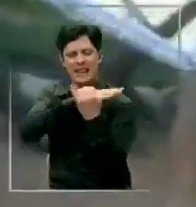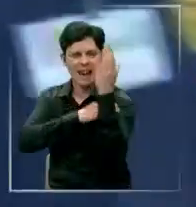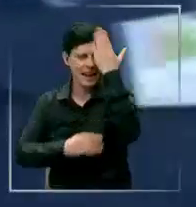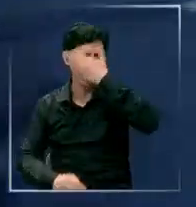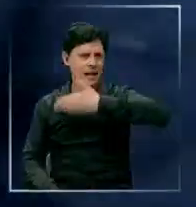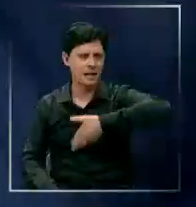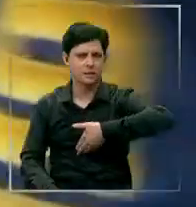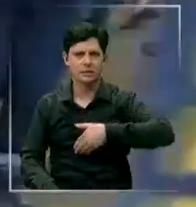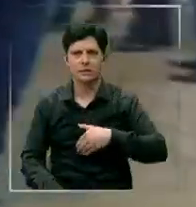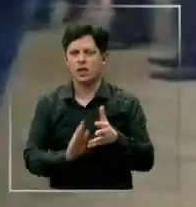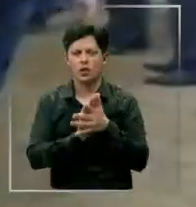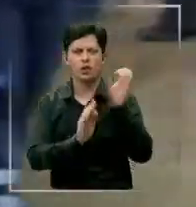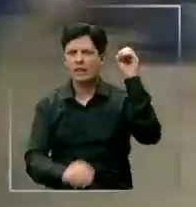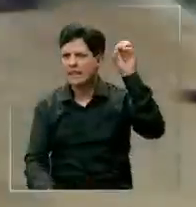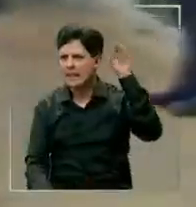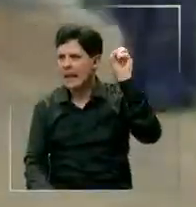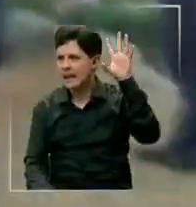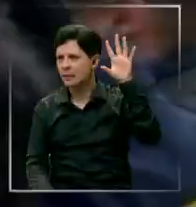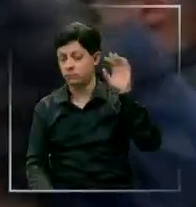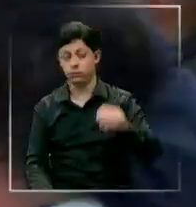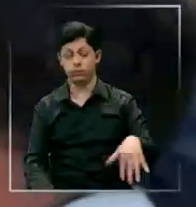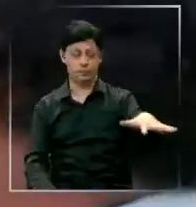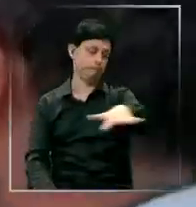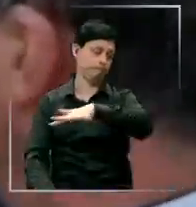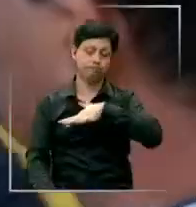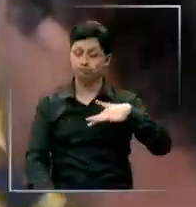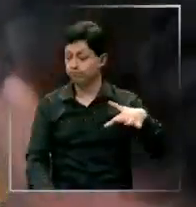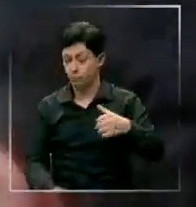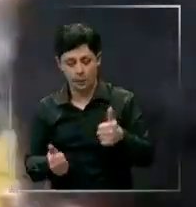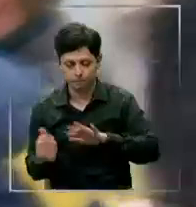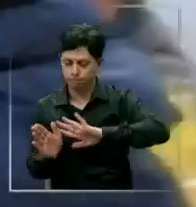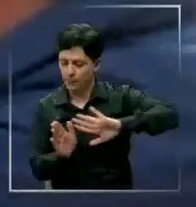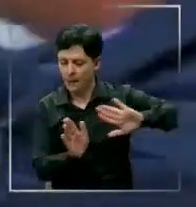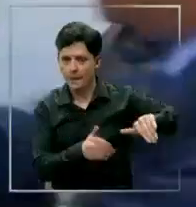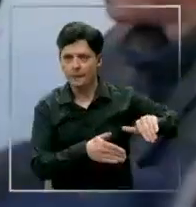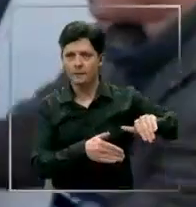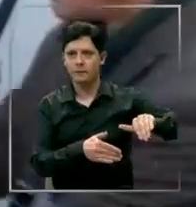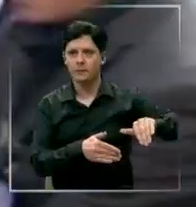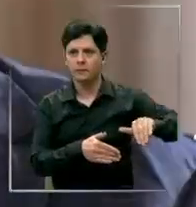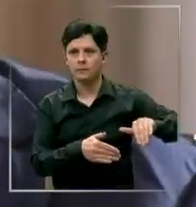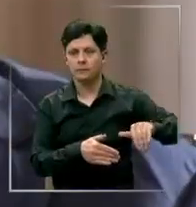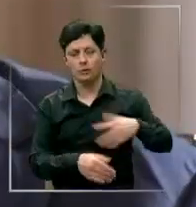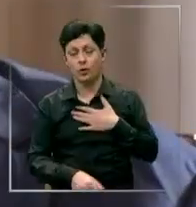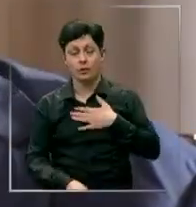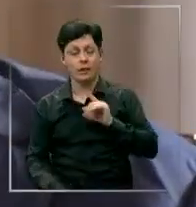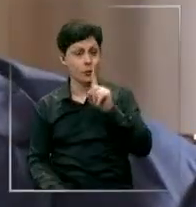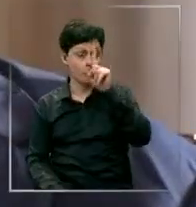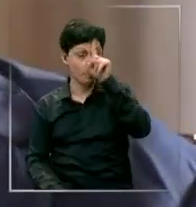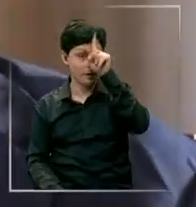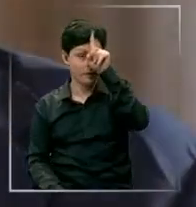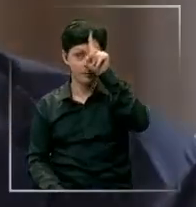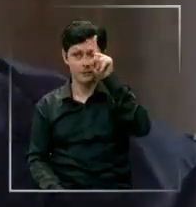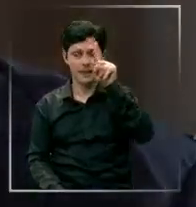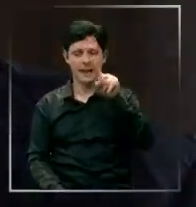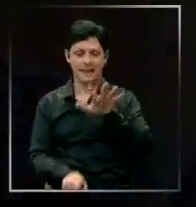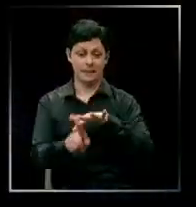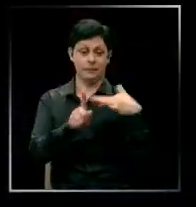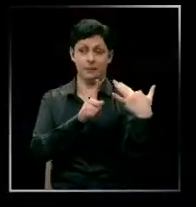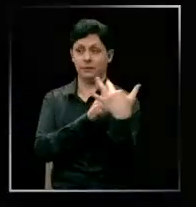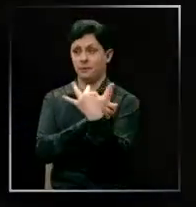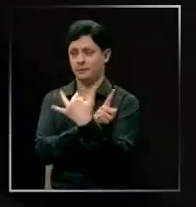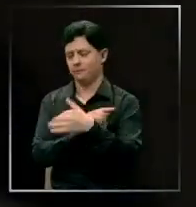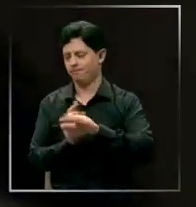con todo, con la sirena, todo ese tipo de cosas. Bueno, eso es otra cosa que tampoco uno está muy acostumbrado a esas situaciones,